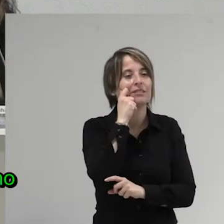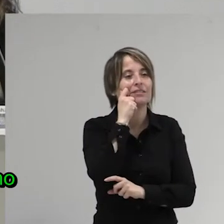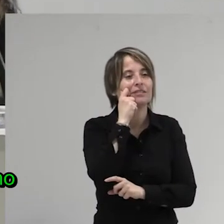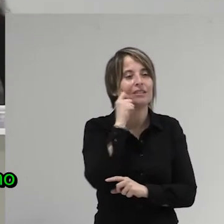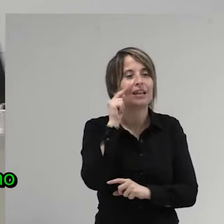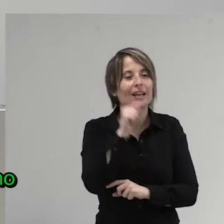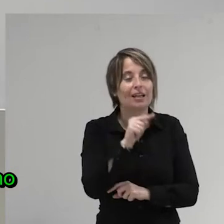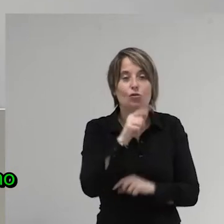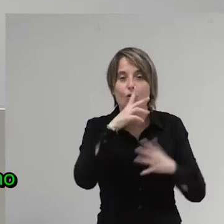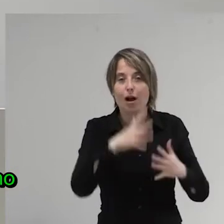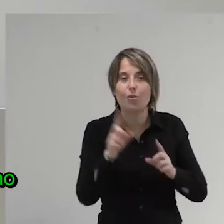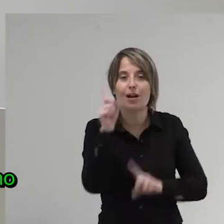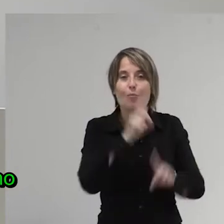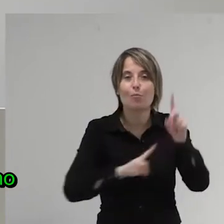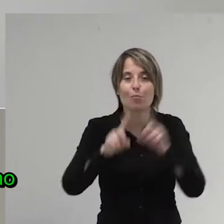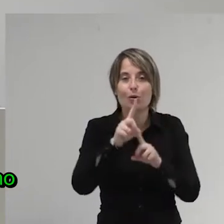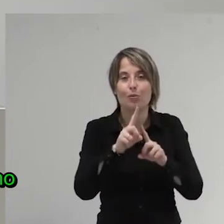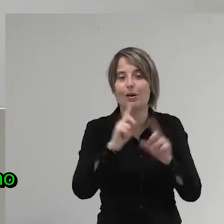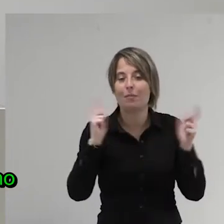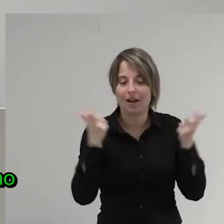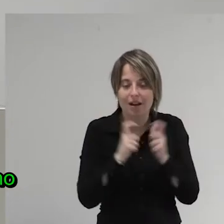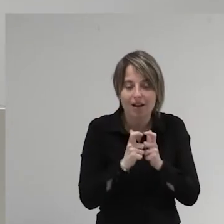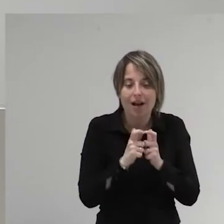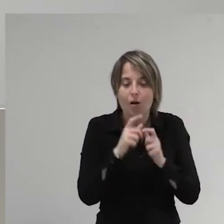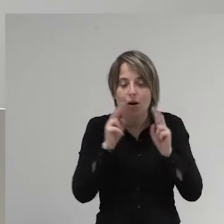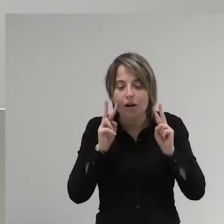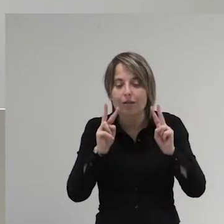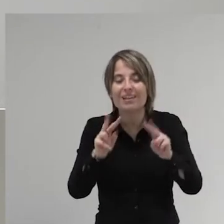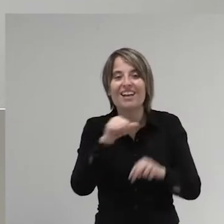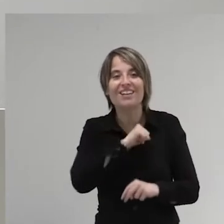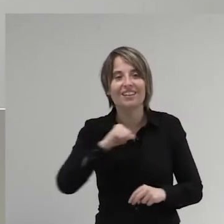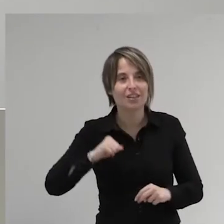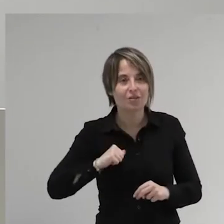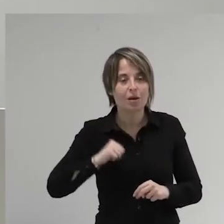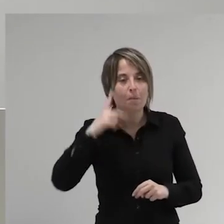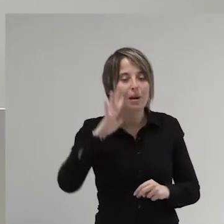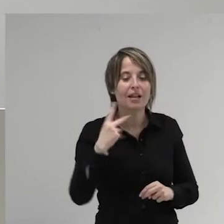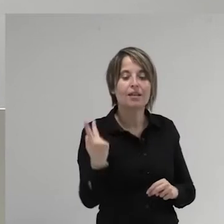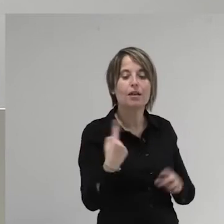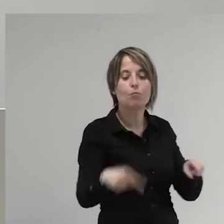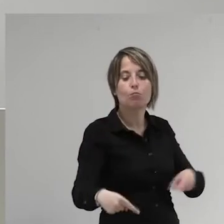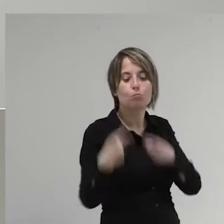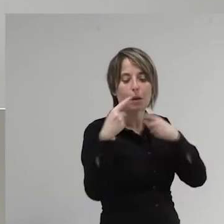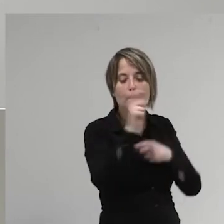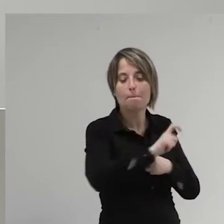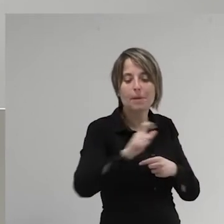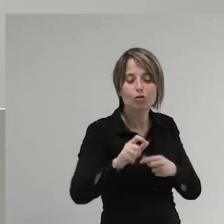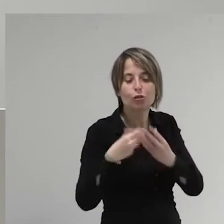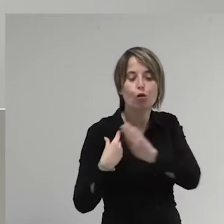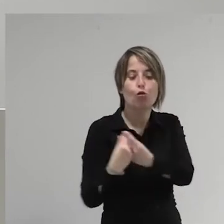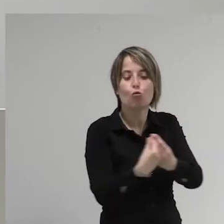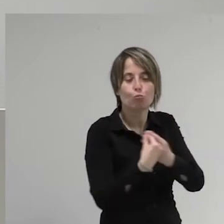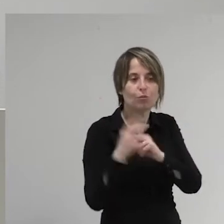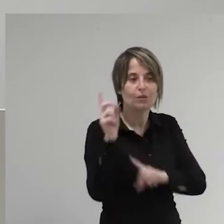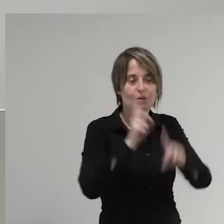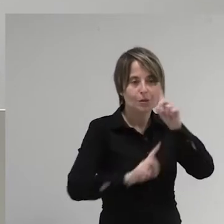está reduciendo el problema del racismo a la problemática individual, a un conflicto entre personas, a un problema de convivencia,